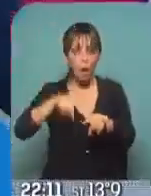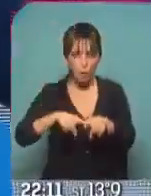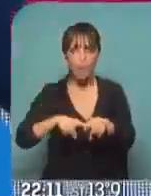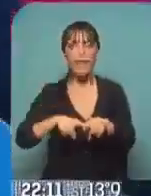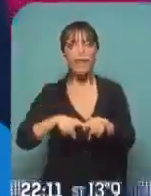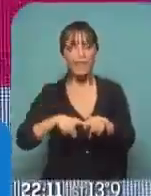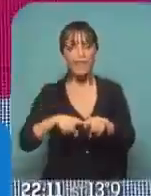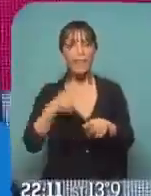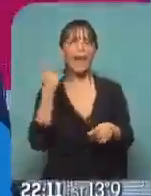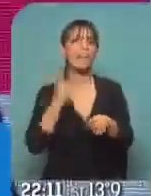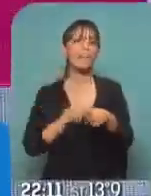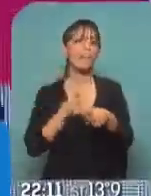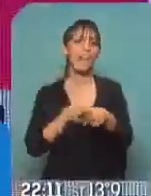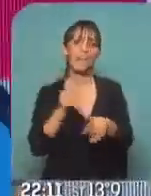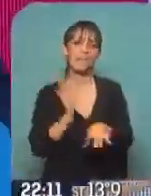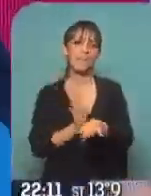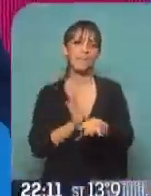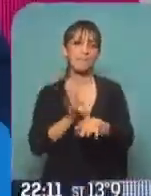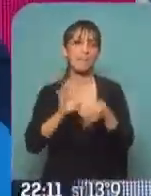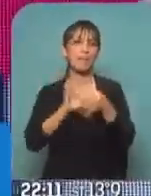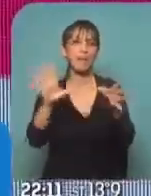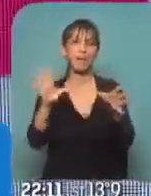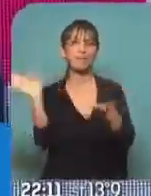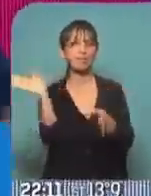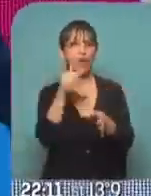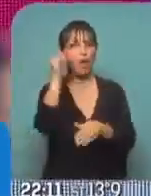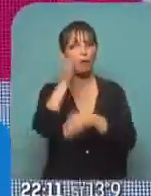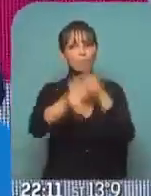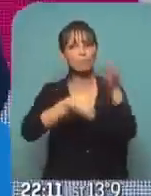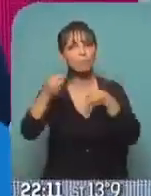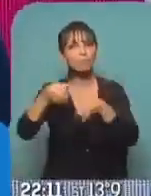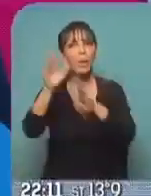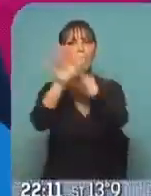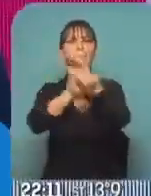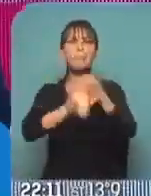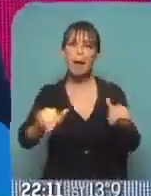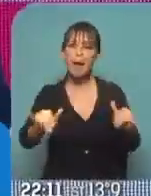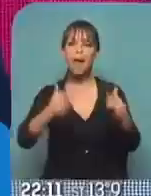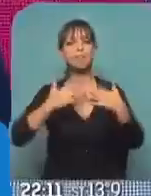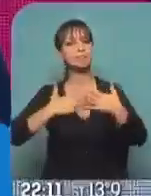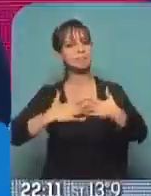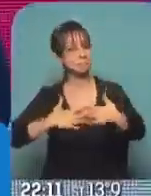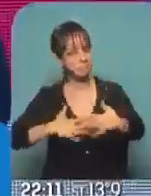de fiesta para la democracia, todo el mundo concurrió a votar en paz, en armonía.